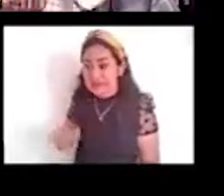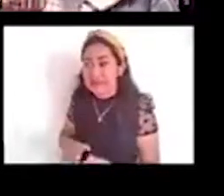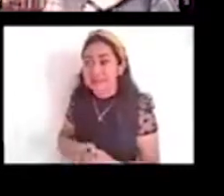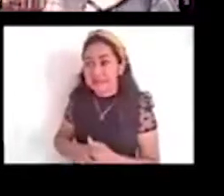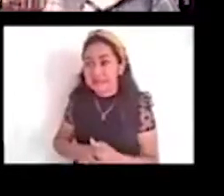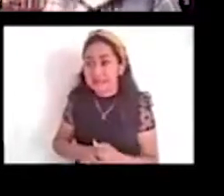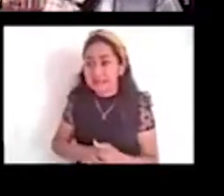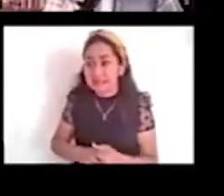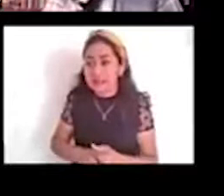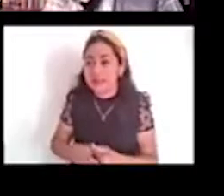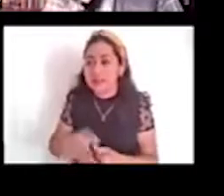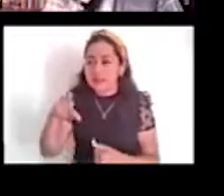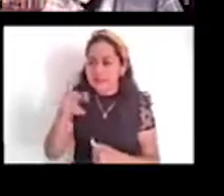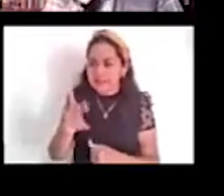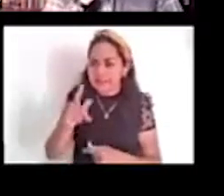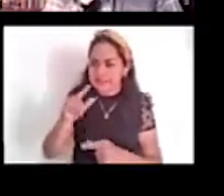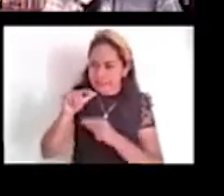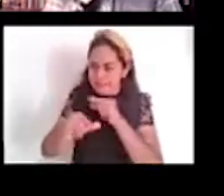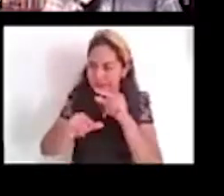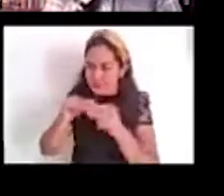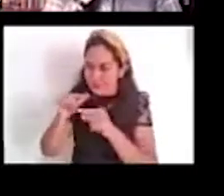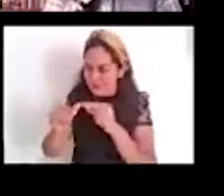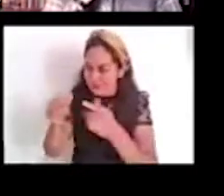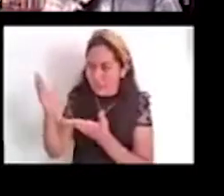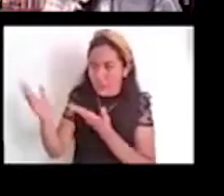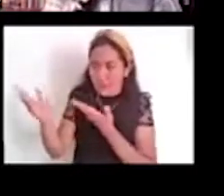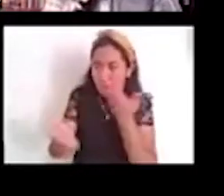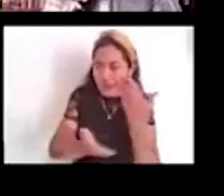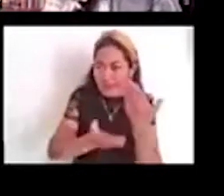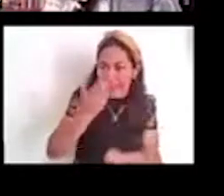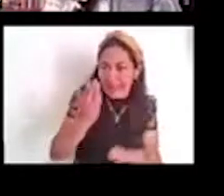se acercan a las tierras continentales.